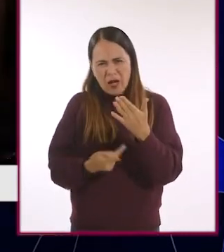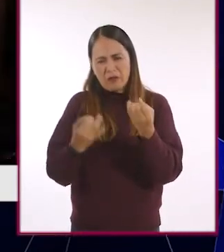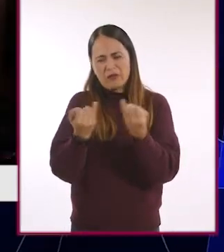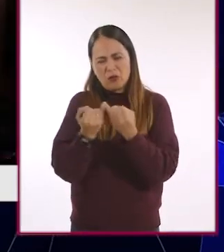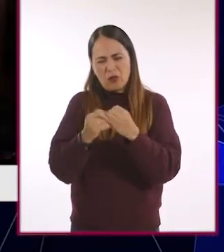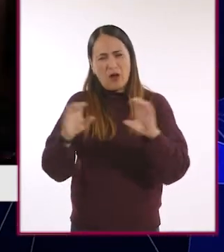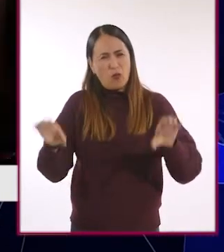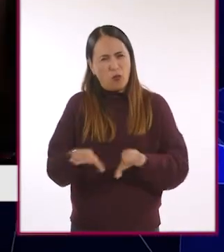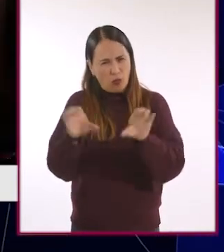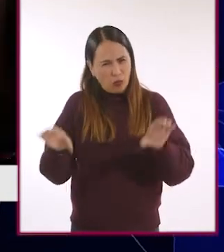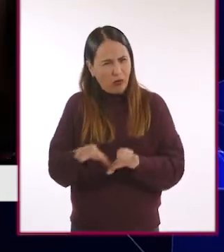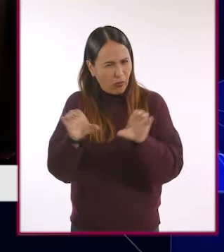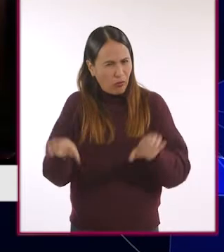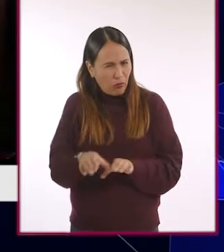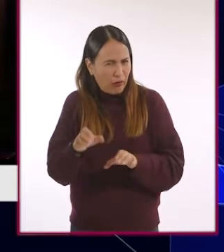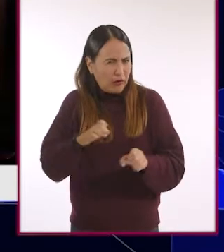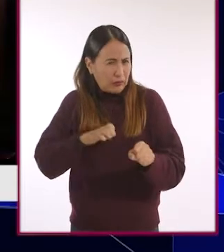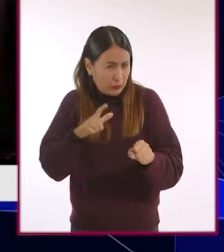justo